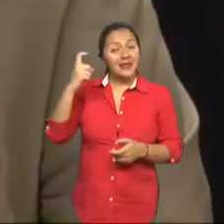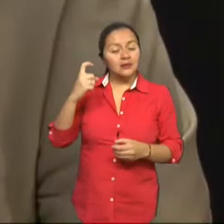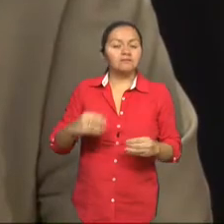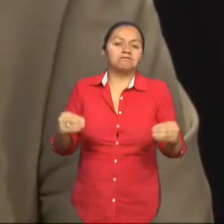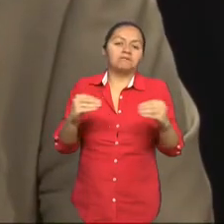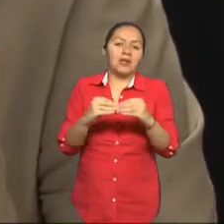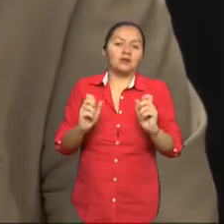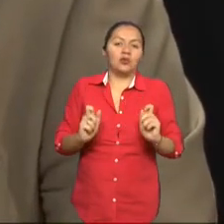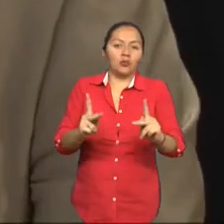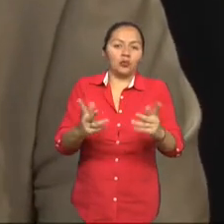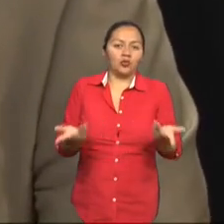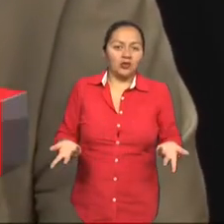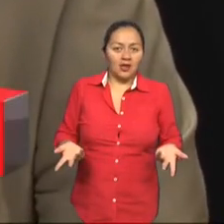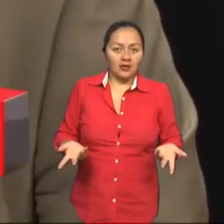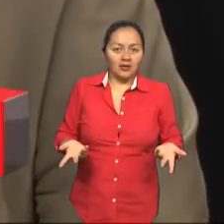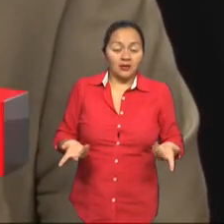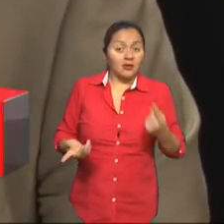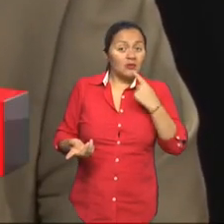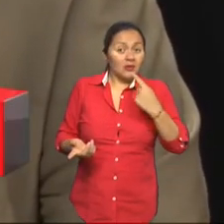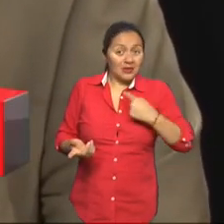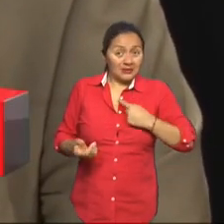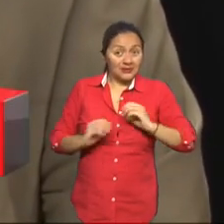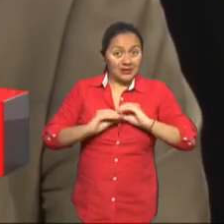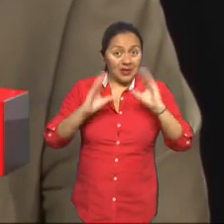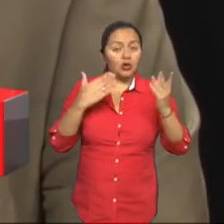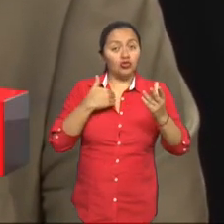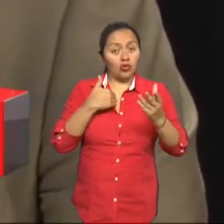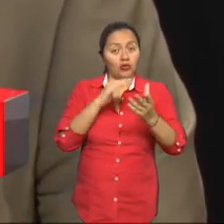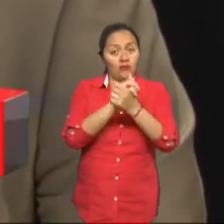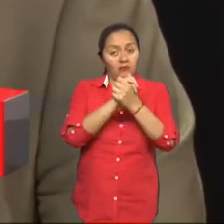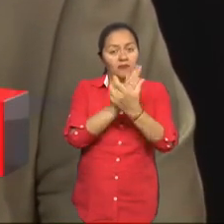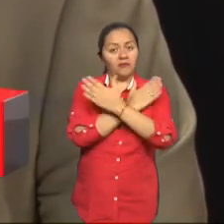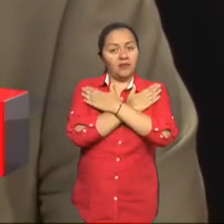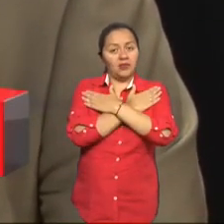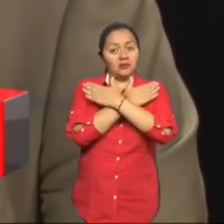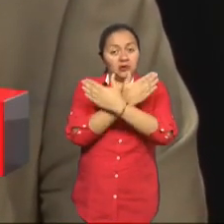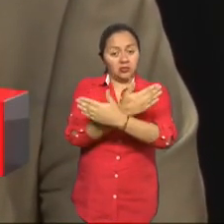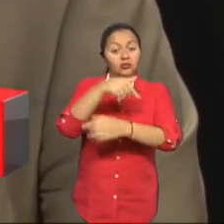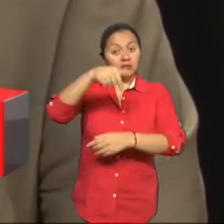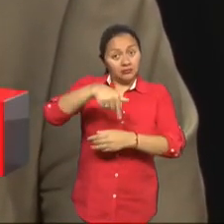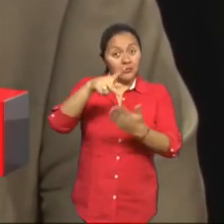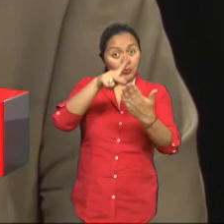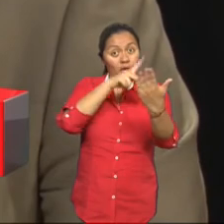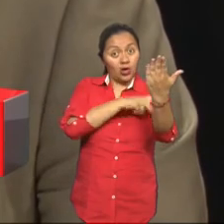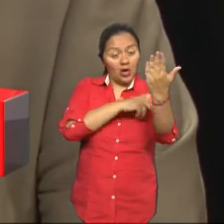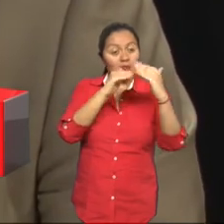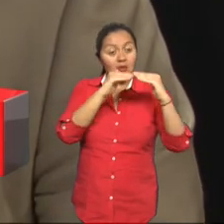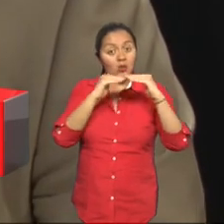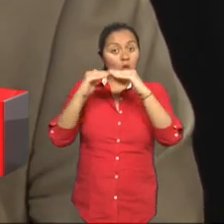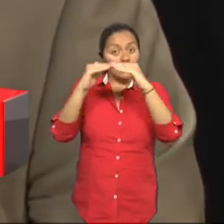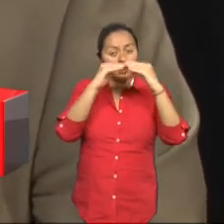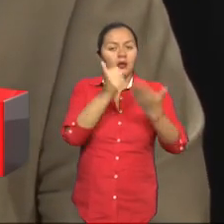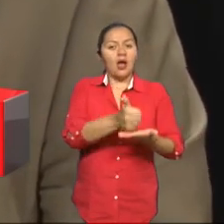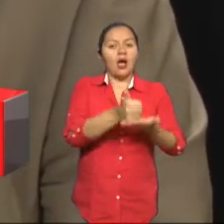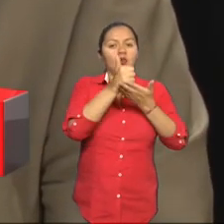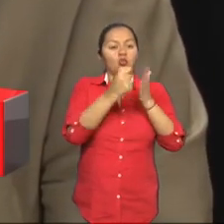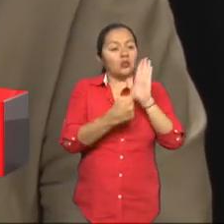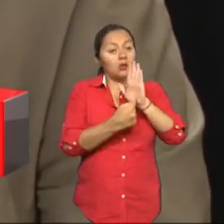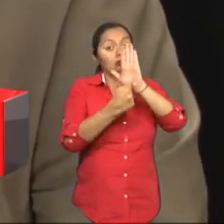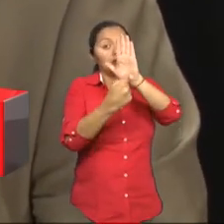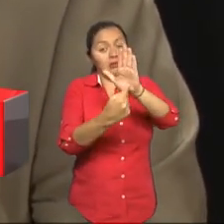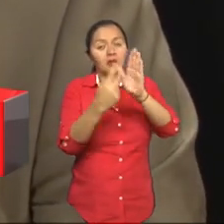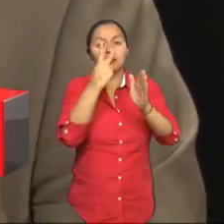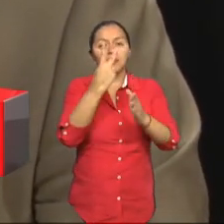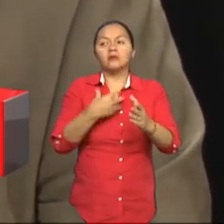espacios, más oportunidades, justamente como el que ustedes tienen, que en verdad les felicito. Construyendo Igualdad es algo que nos ayuda a nosotros incluso a ver cuáles son